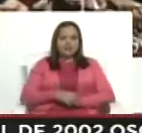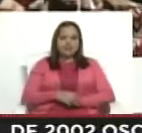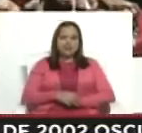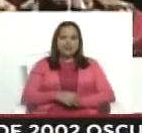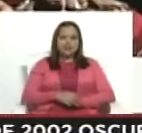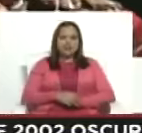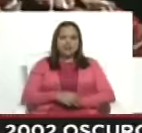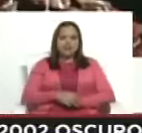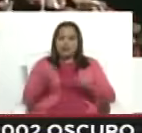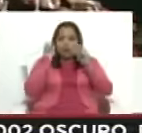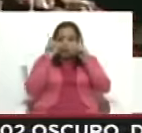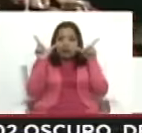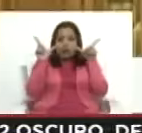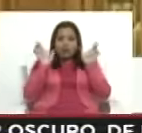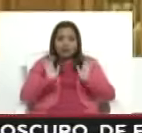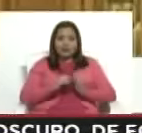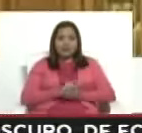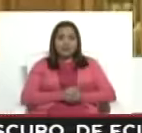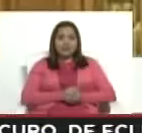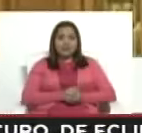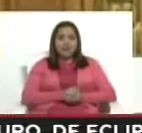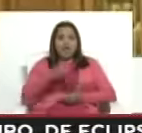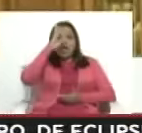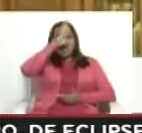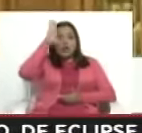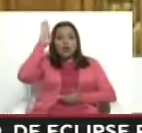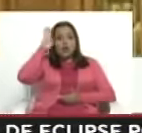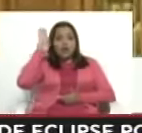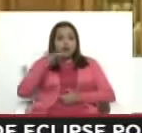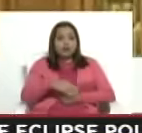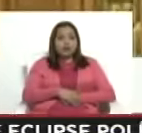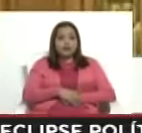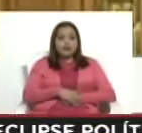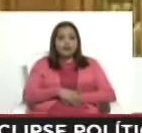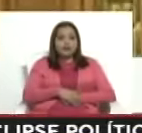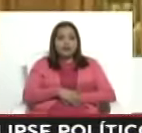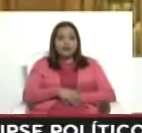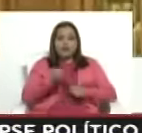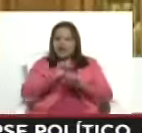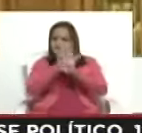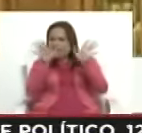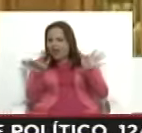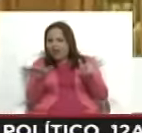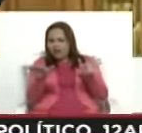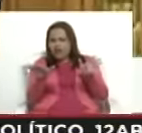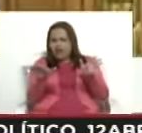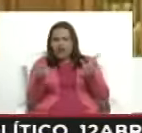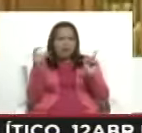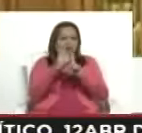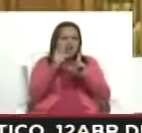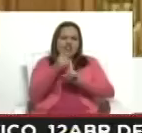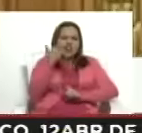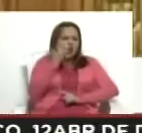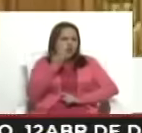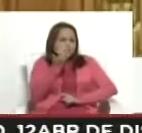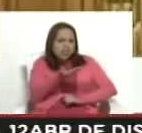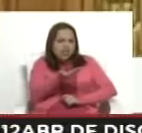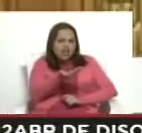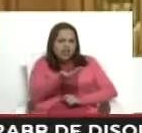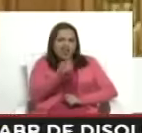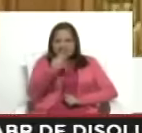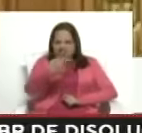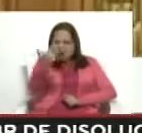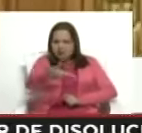Es increíble. Diosdado Cabello, evidentemente, con groserías, dijo